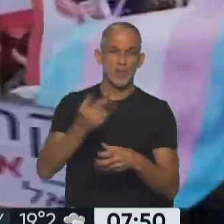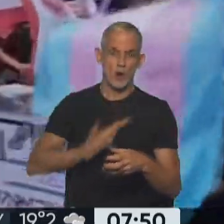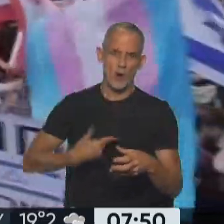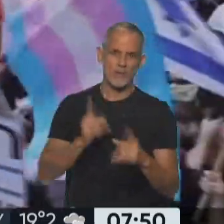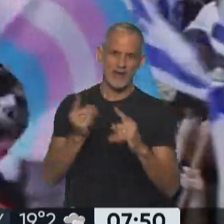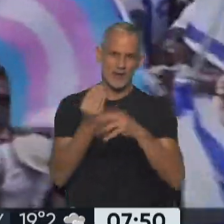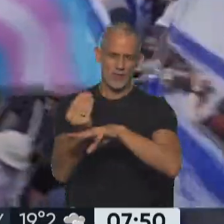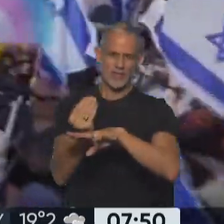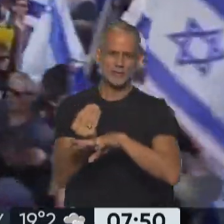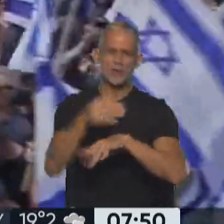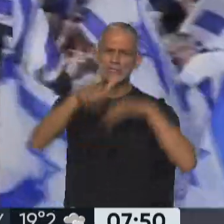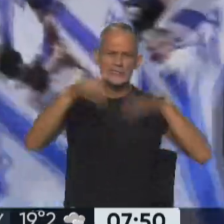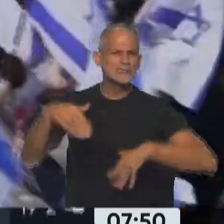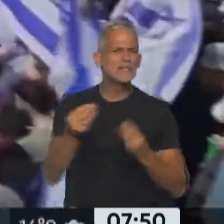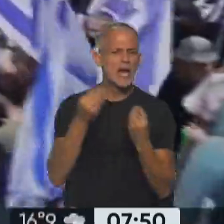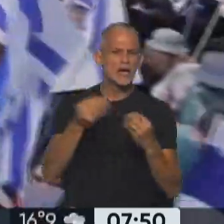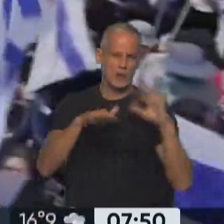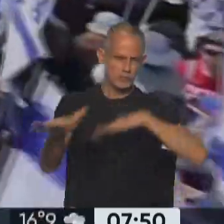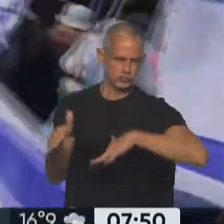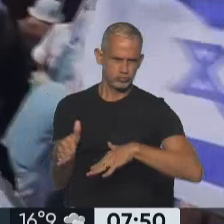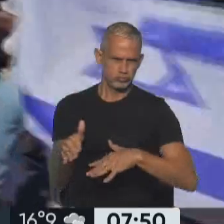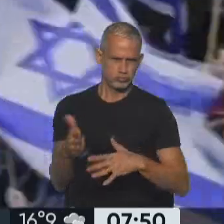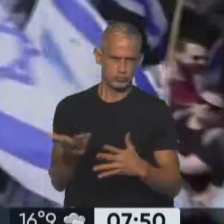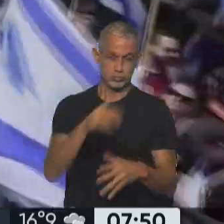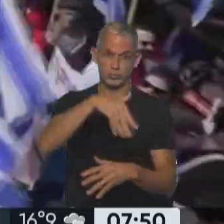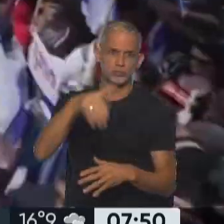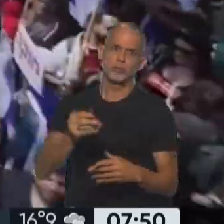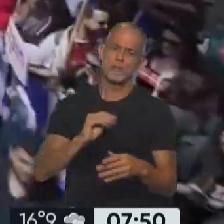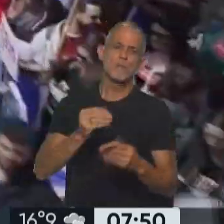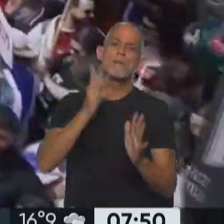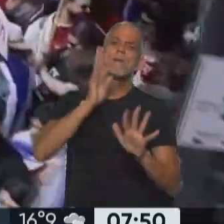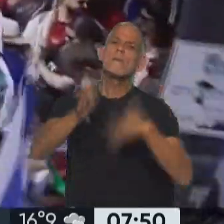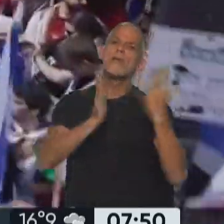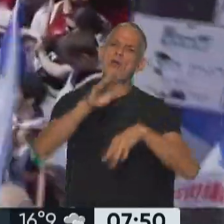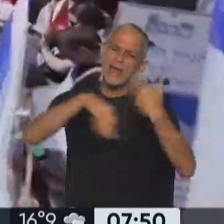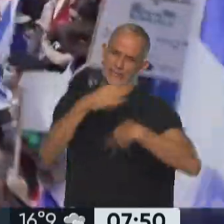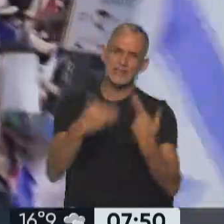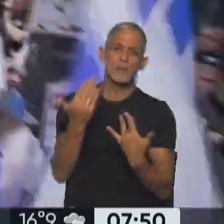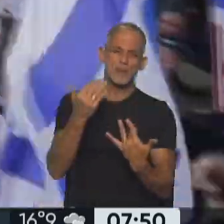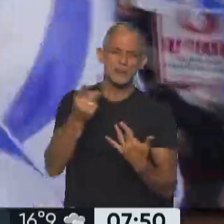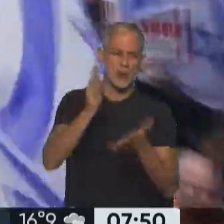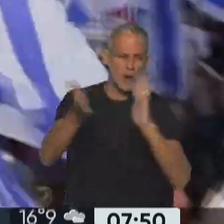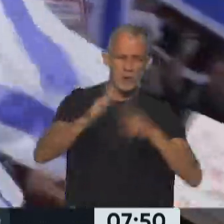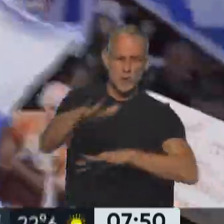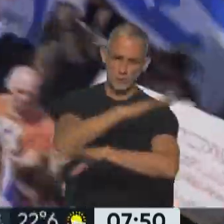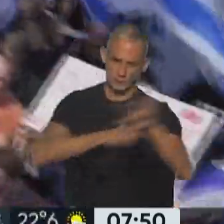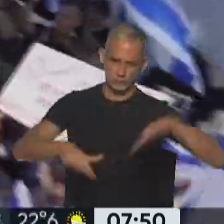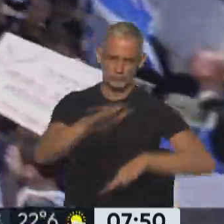gobierno, están convocando a manifestar, y esto puede producir violencia contra los manifestantes que están en las calles.